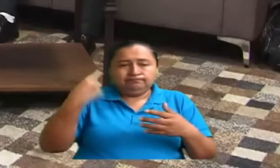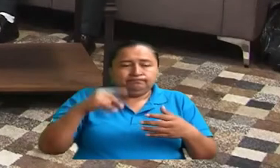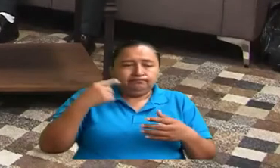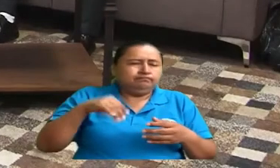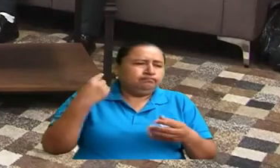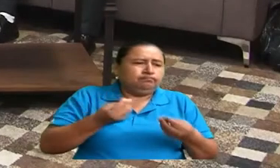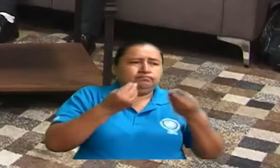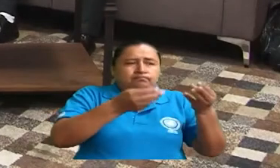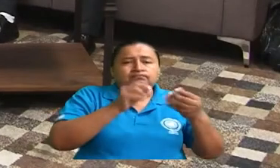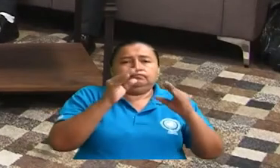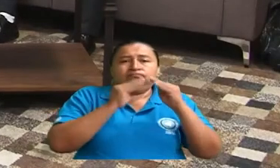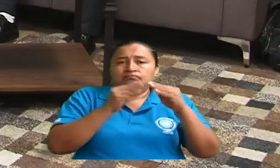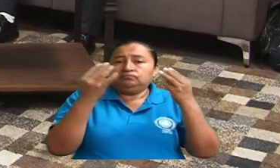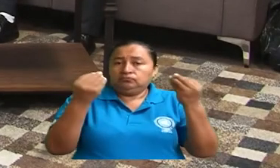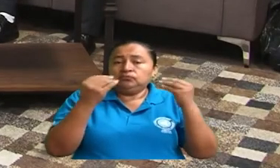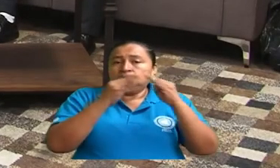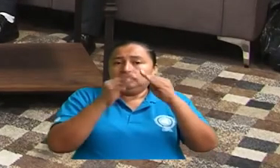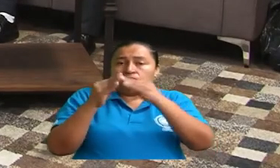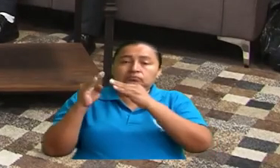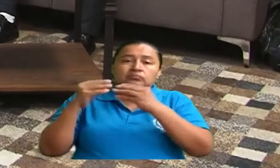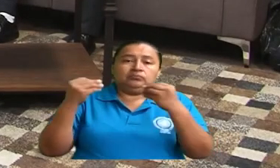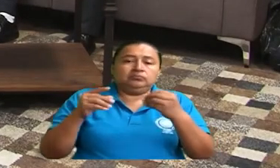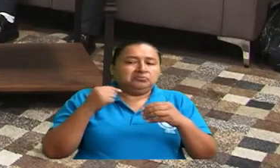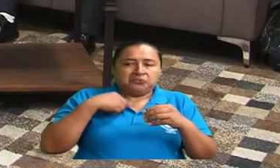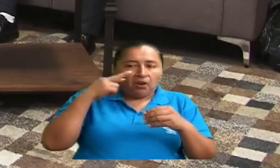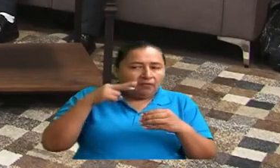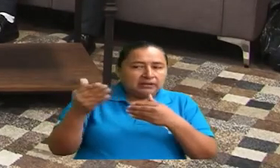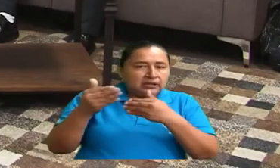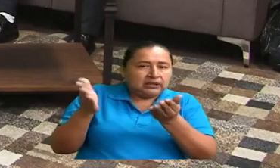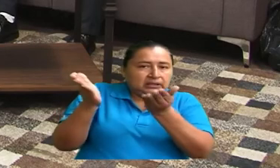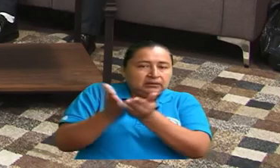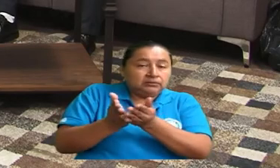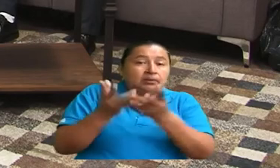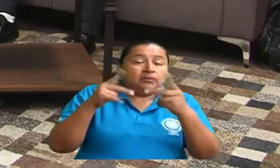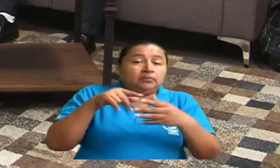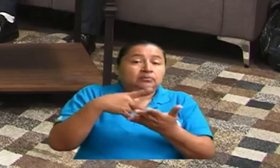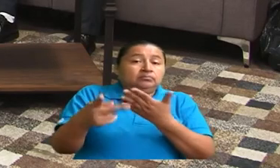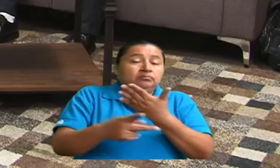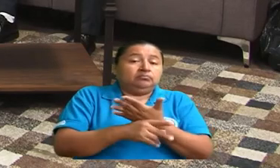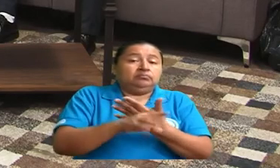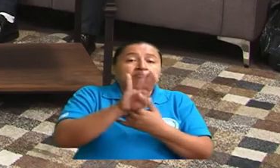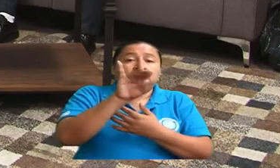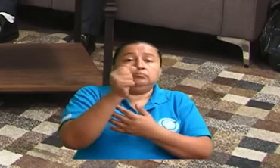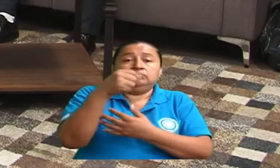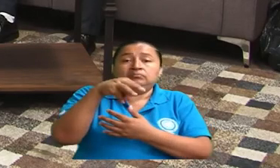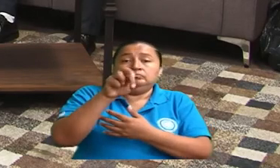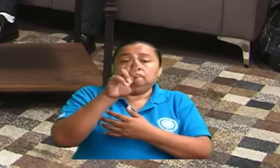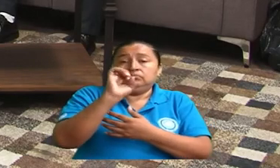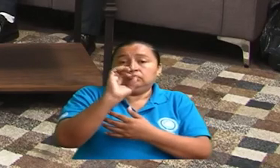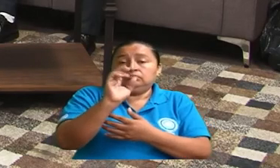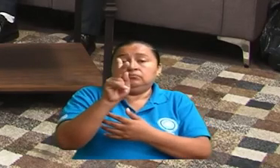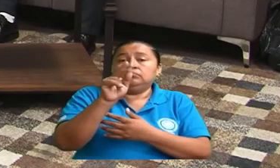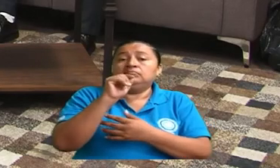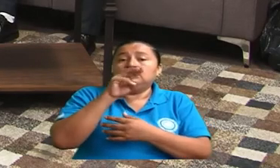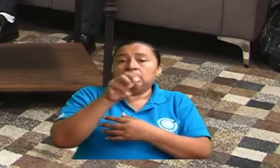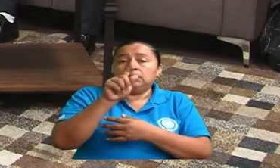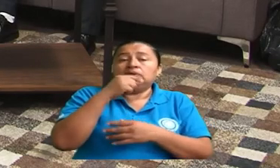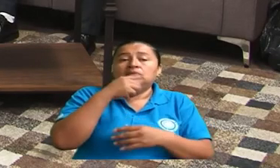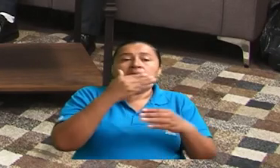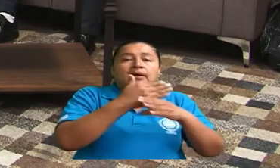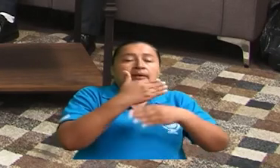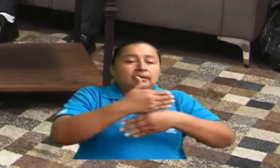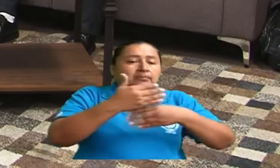miles de casas. ¿Ya? Entonces ya eso ya no se ve. Pero ahorita con el programa Vimar Martínez, ¿cómo podemos hacer una